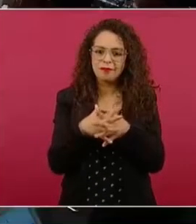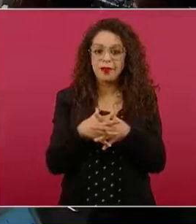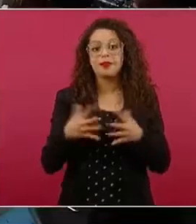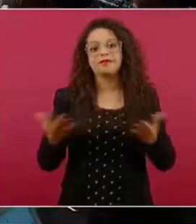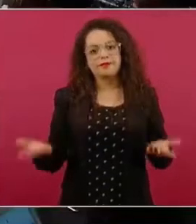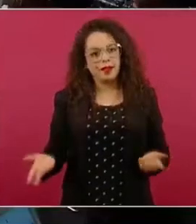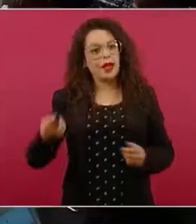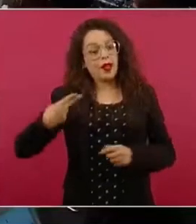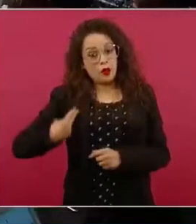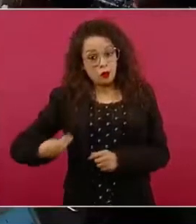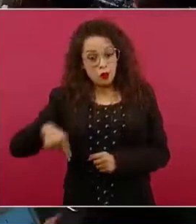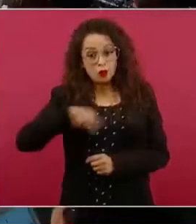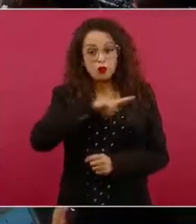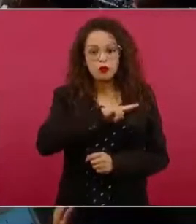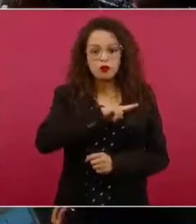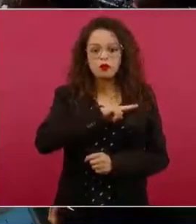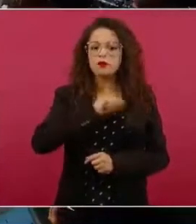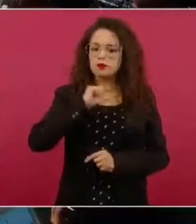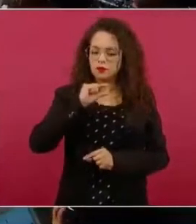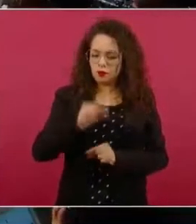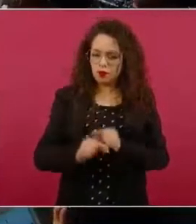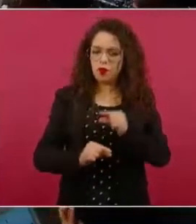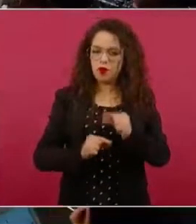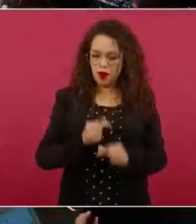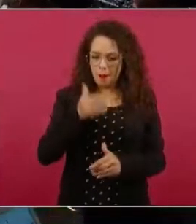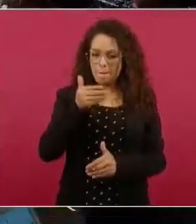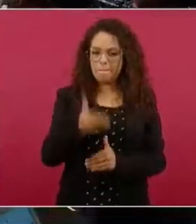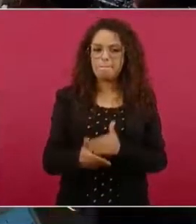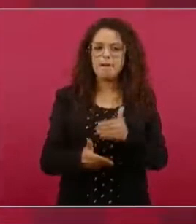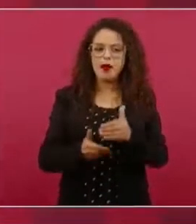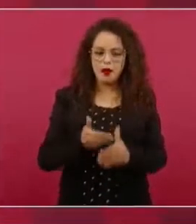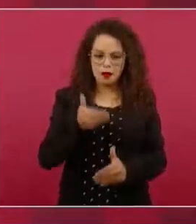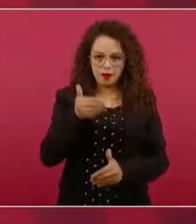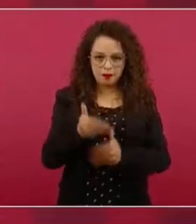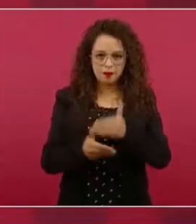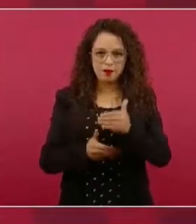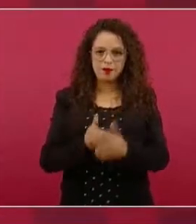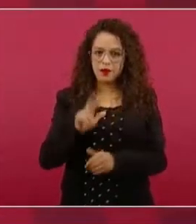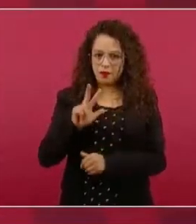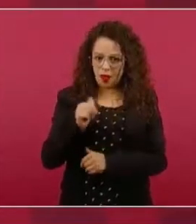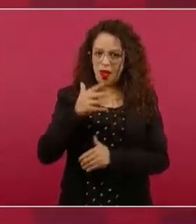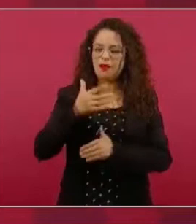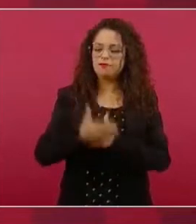nosotros ahí vamos, poco a poco,